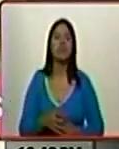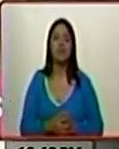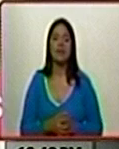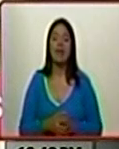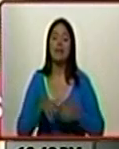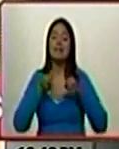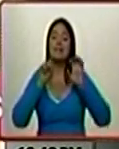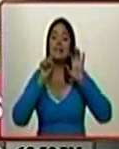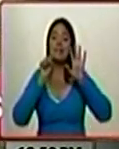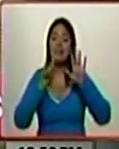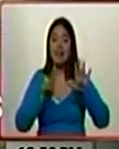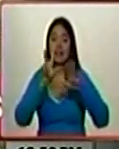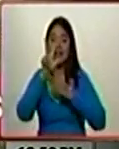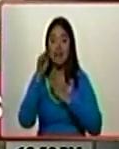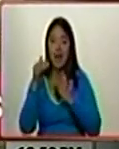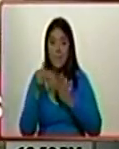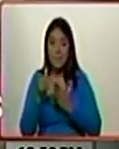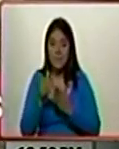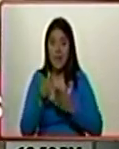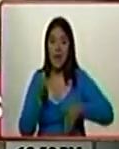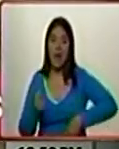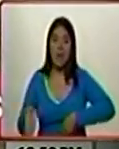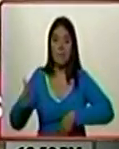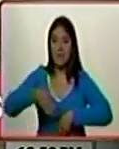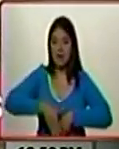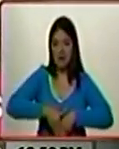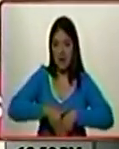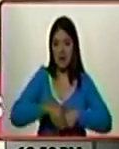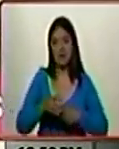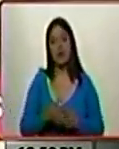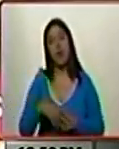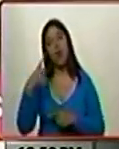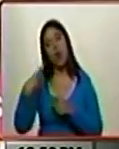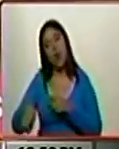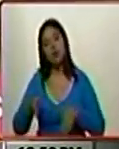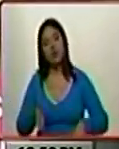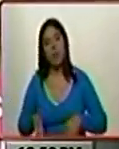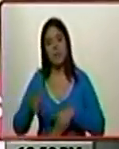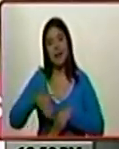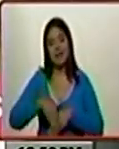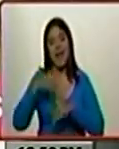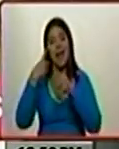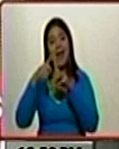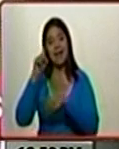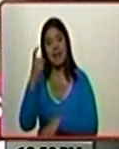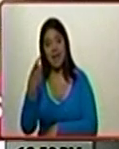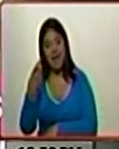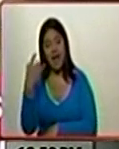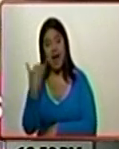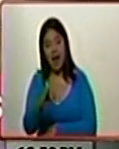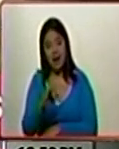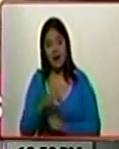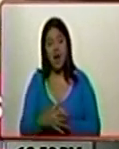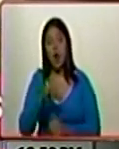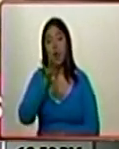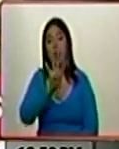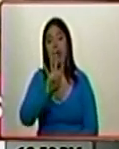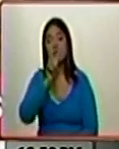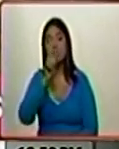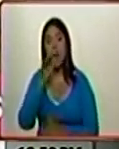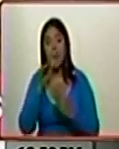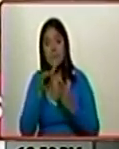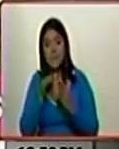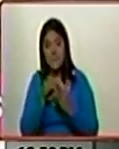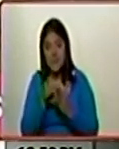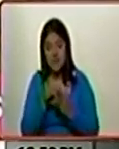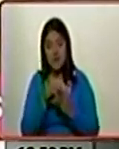63.500 unidades de pañales Huggies talla G. Y pañales Huggies tallas XG, tenemos 42.000 unidades,